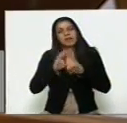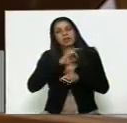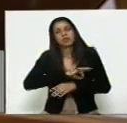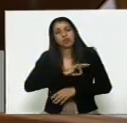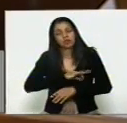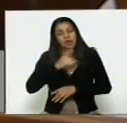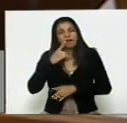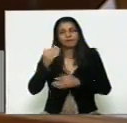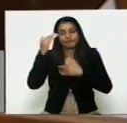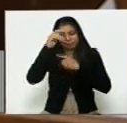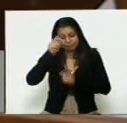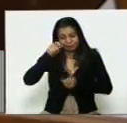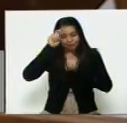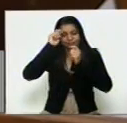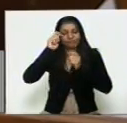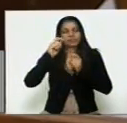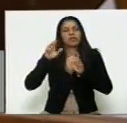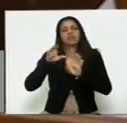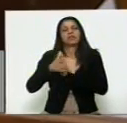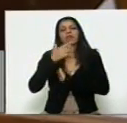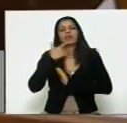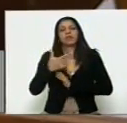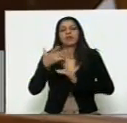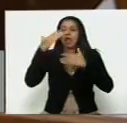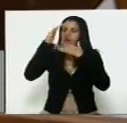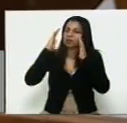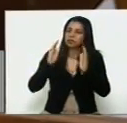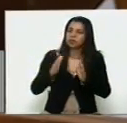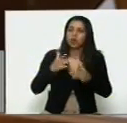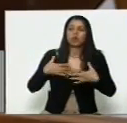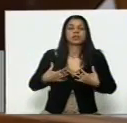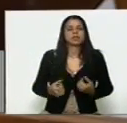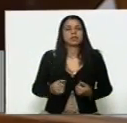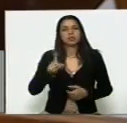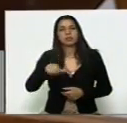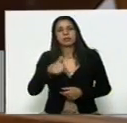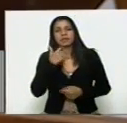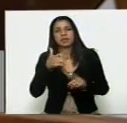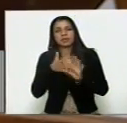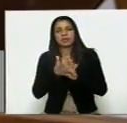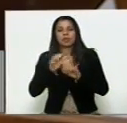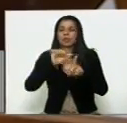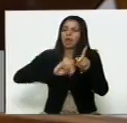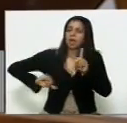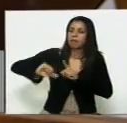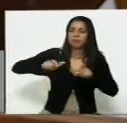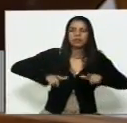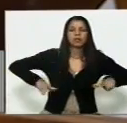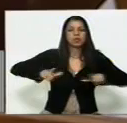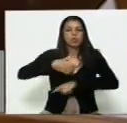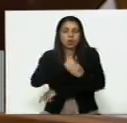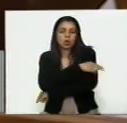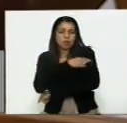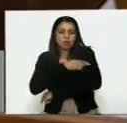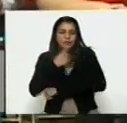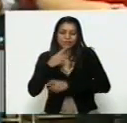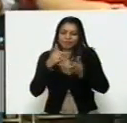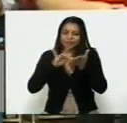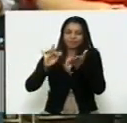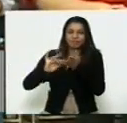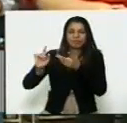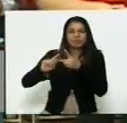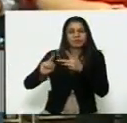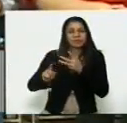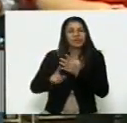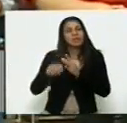y enalteciendo la calidad y calidez de la atención en salud, así como de los ambientes físicos y condiciones materiales